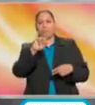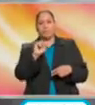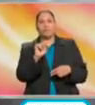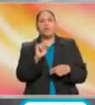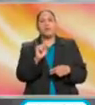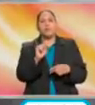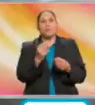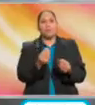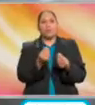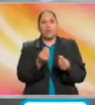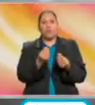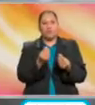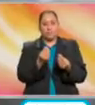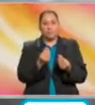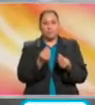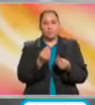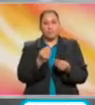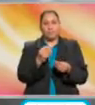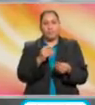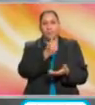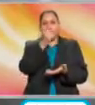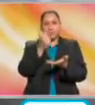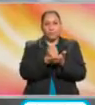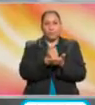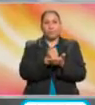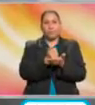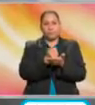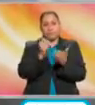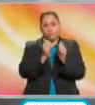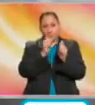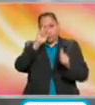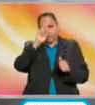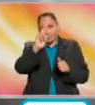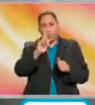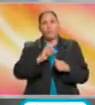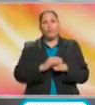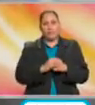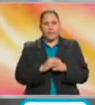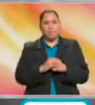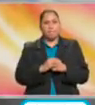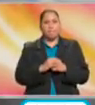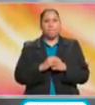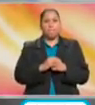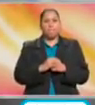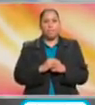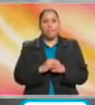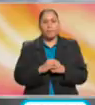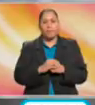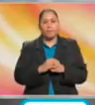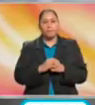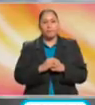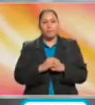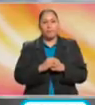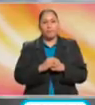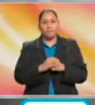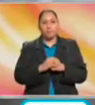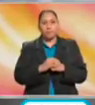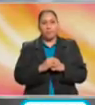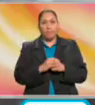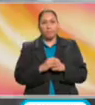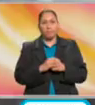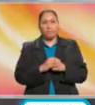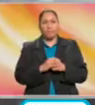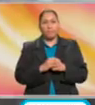buenos días, bienvenido. La nuestra es una ciudad incluyente. Sí. Así es. Sí. De hecho, el capítulo en ese artículo 16 es